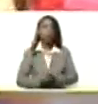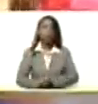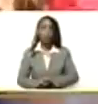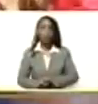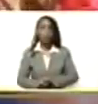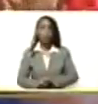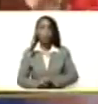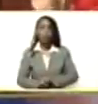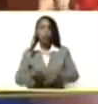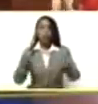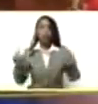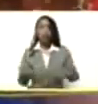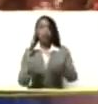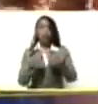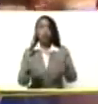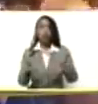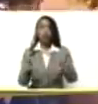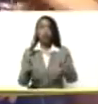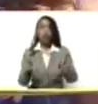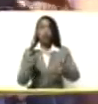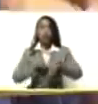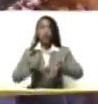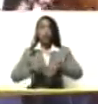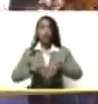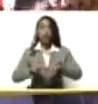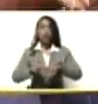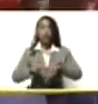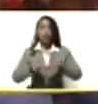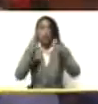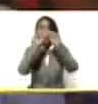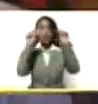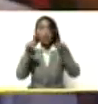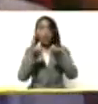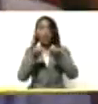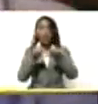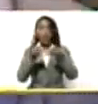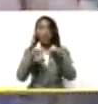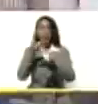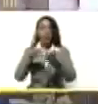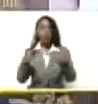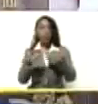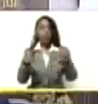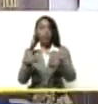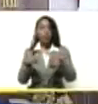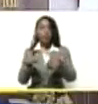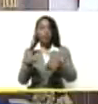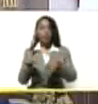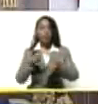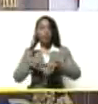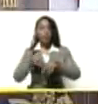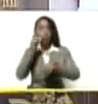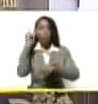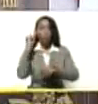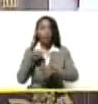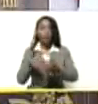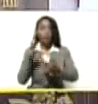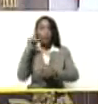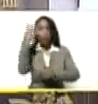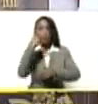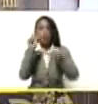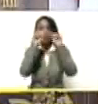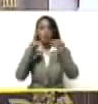de la orquesta sinfónica infantil juvenil simón bolívar el sistema creado por el maestro josé